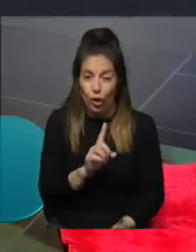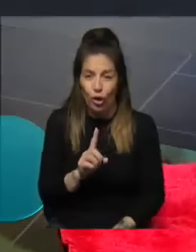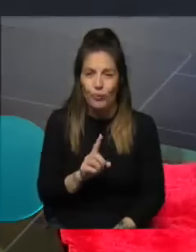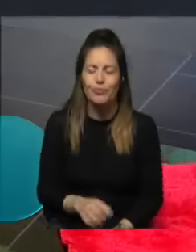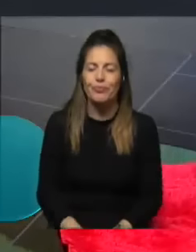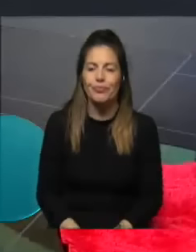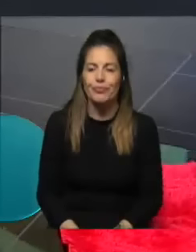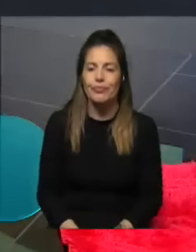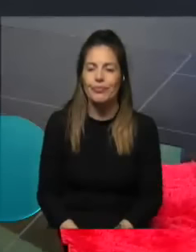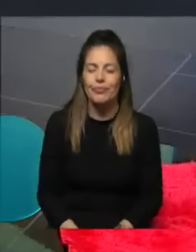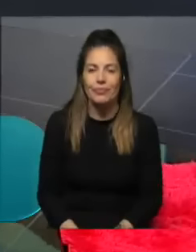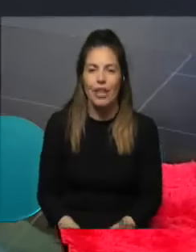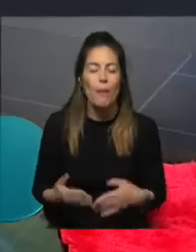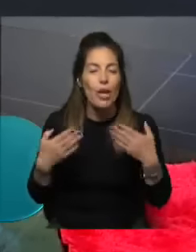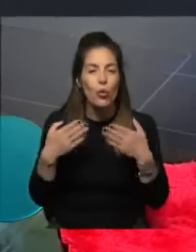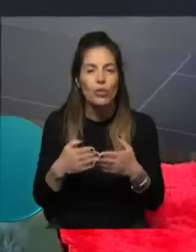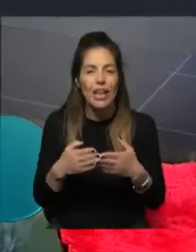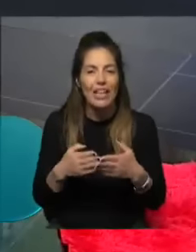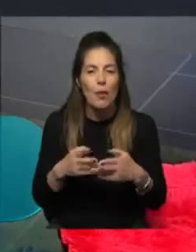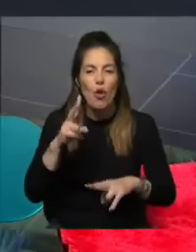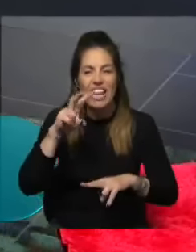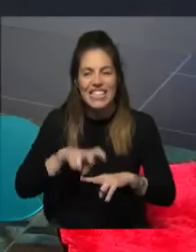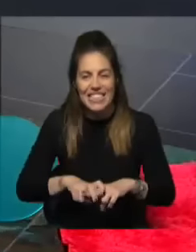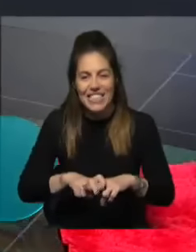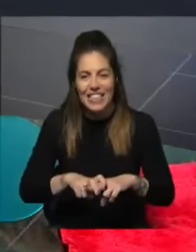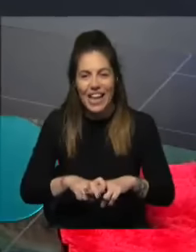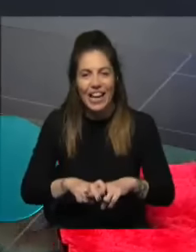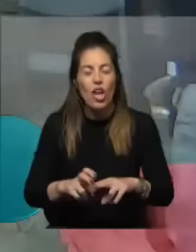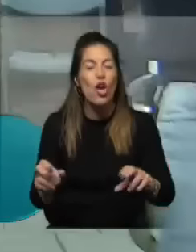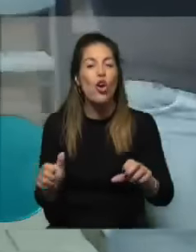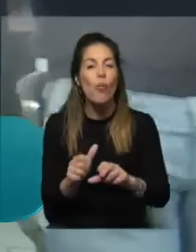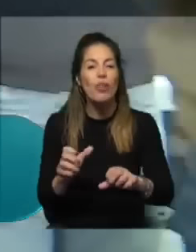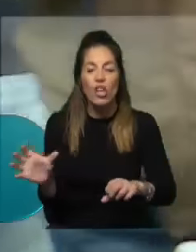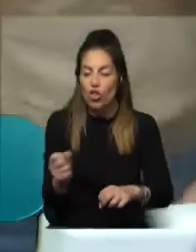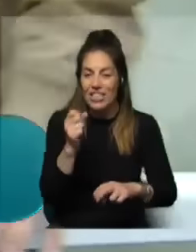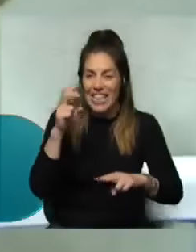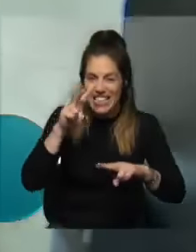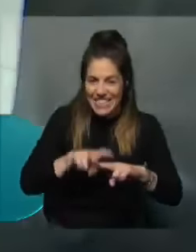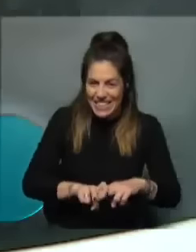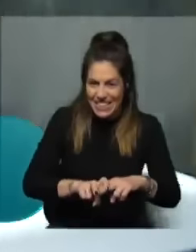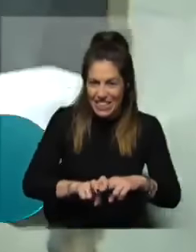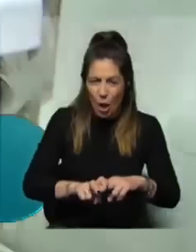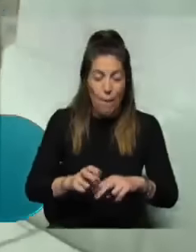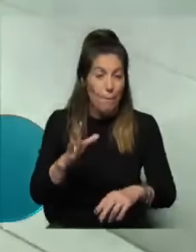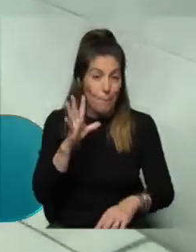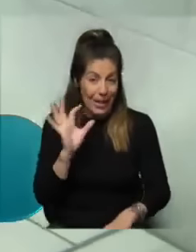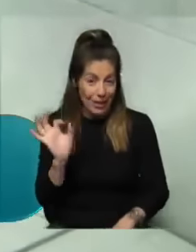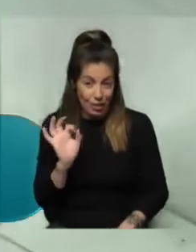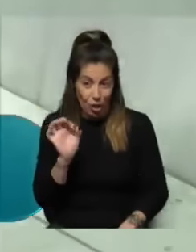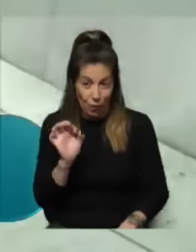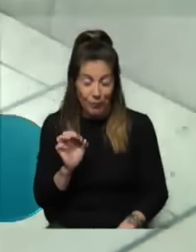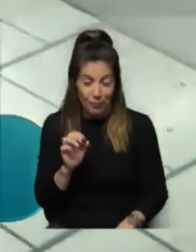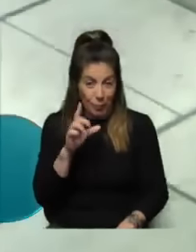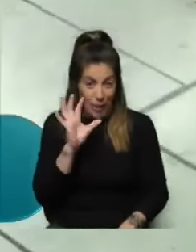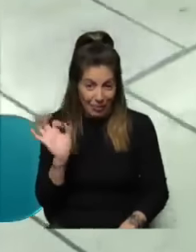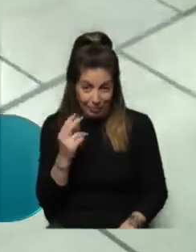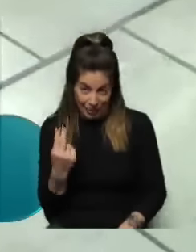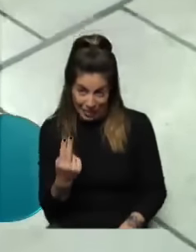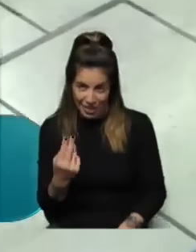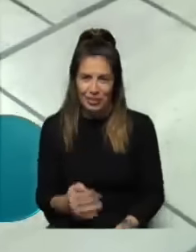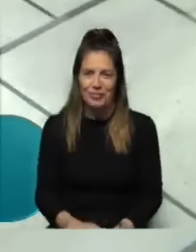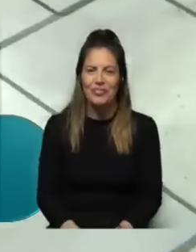JP. Me pregunta Fito Gali, ¿cómo hizo claro para conseguir esta silla? Mirá lo que es, permiso, Tano, voy a tomar asiento. ¿Eh? Mirá lo